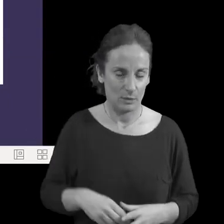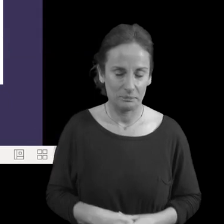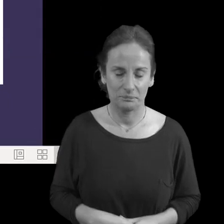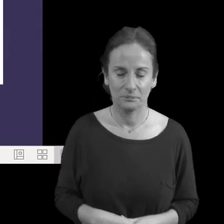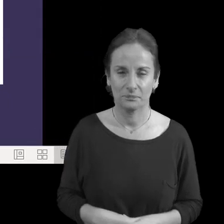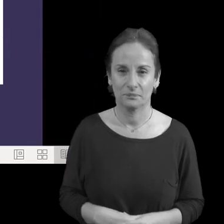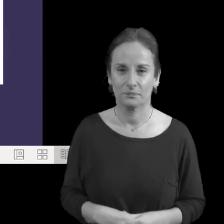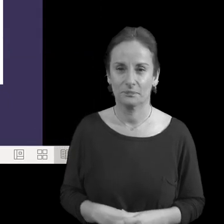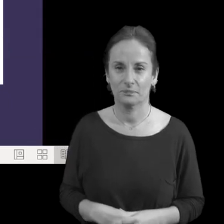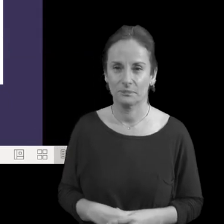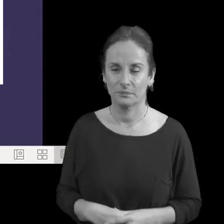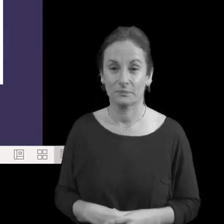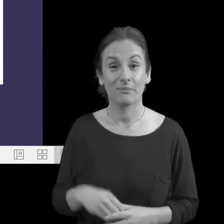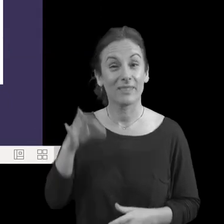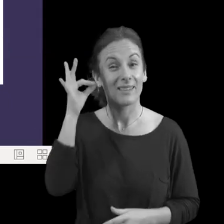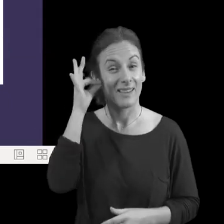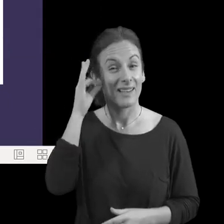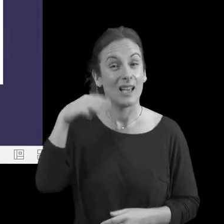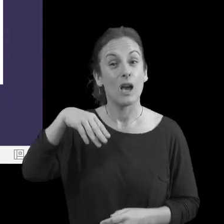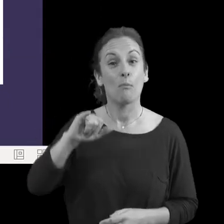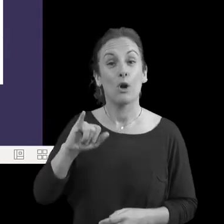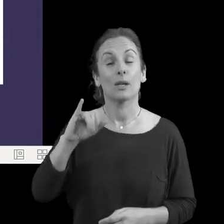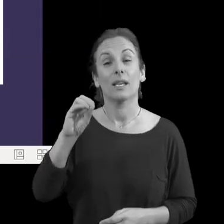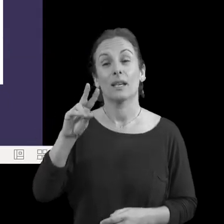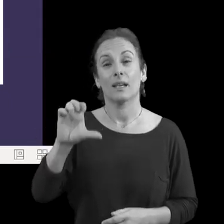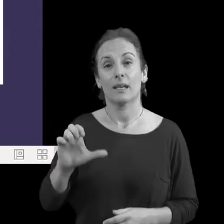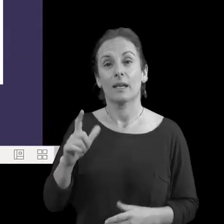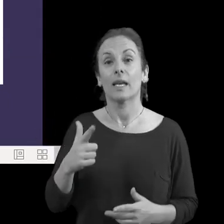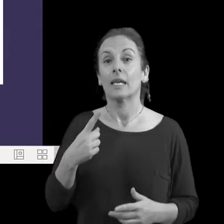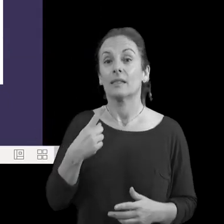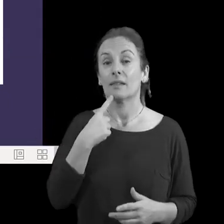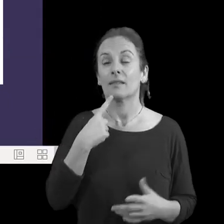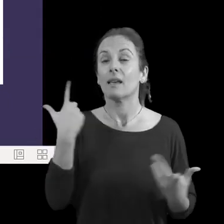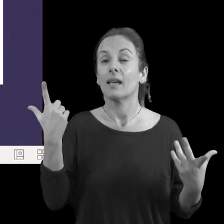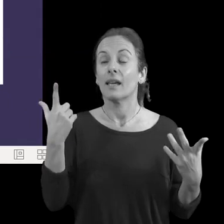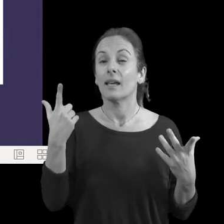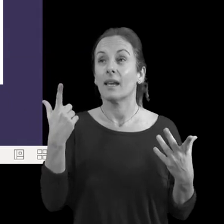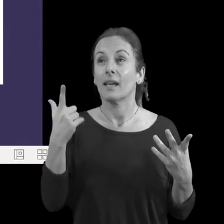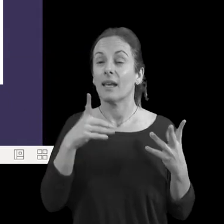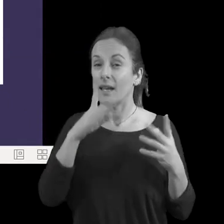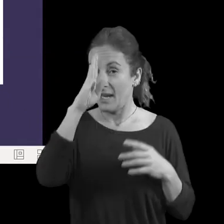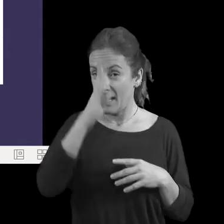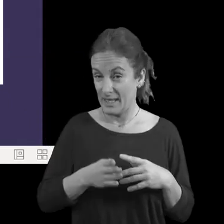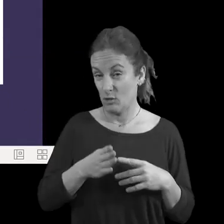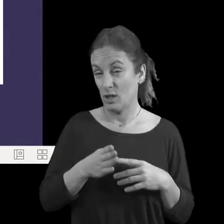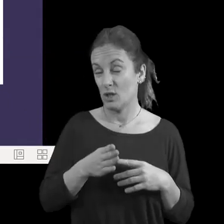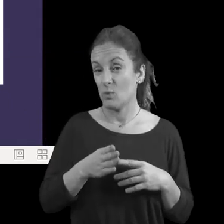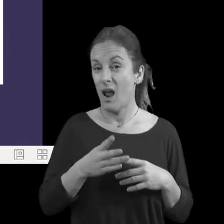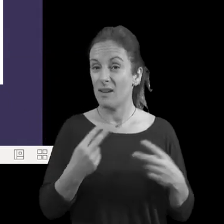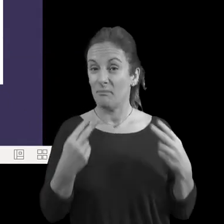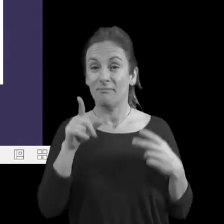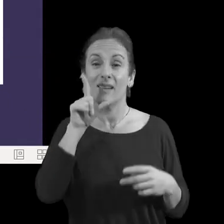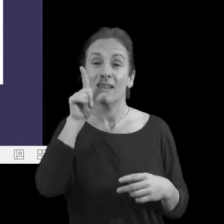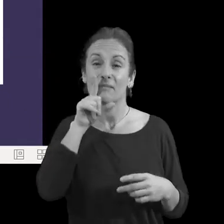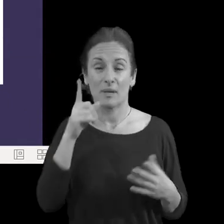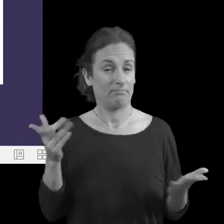Como decía Wittig, somos invisibles para la mente, el pensamiento heterosexual. Seguimos todavía invisibles en mucha de la